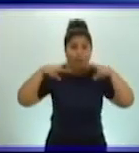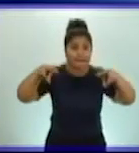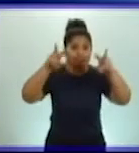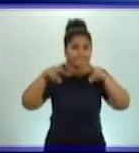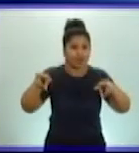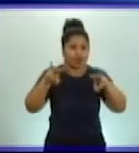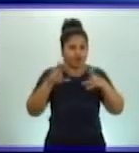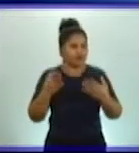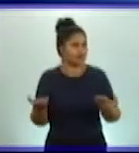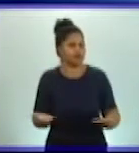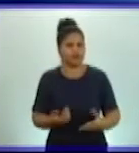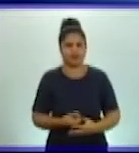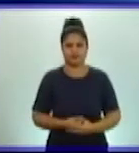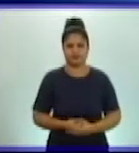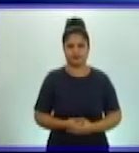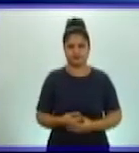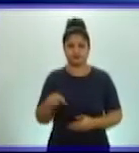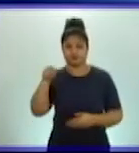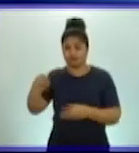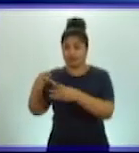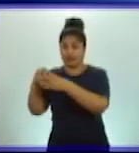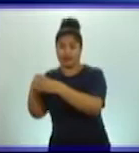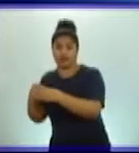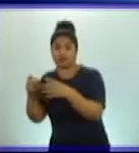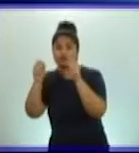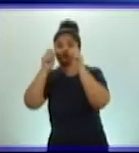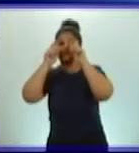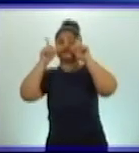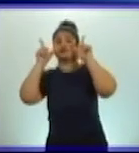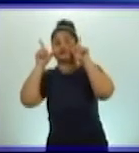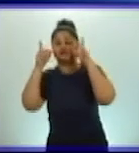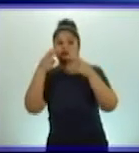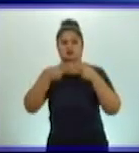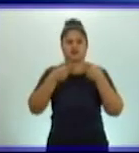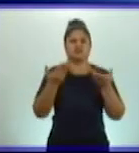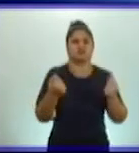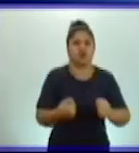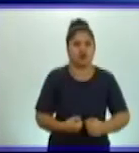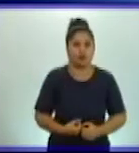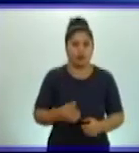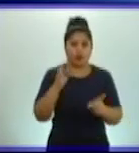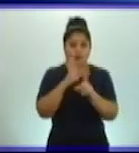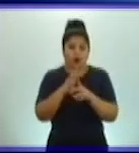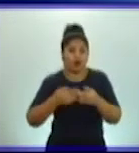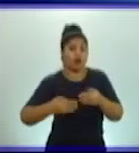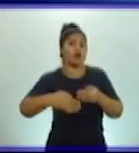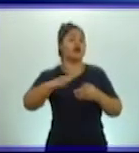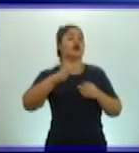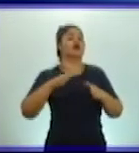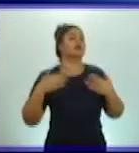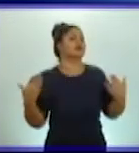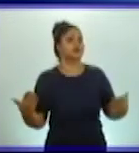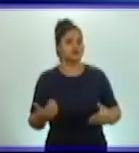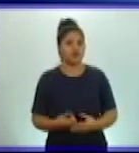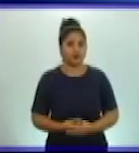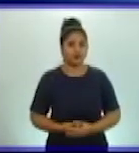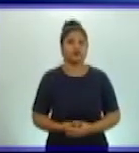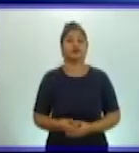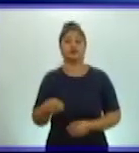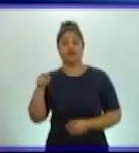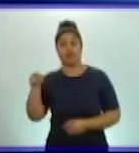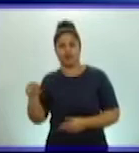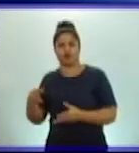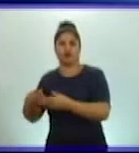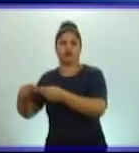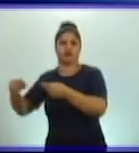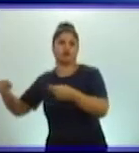indios de Latinoamérica abrieron los ojos? ¿Y qué pasó cuando ese criollo abrió los ojos? Ellos tenían la tierra, habían